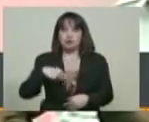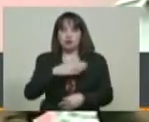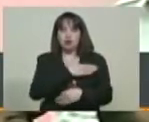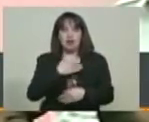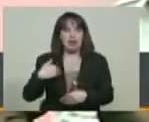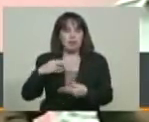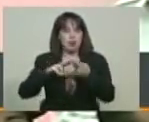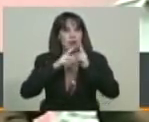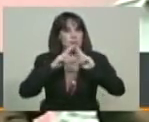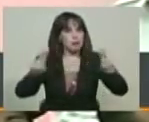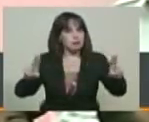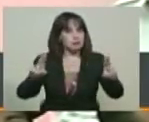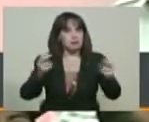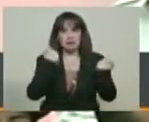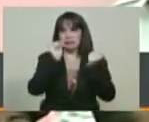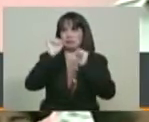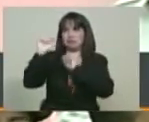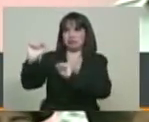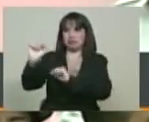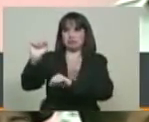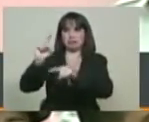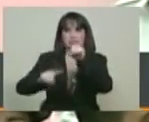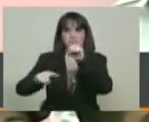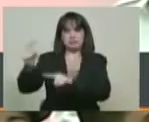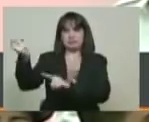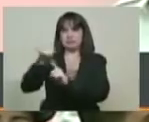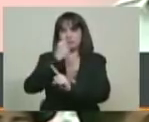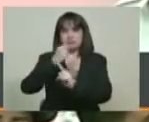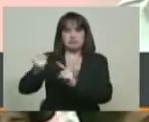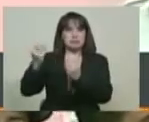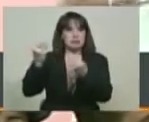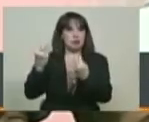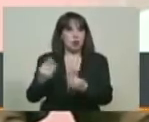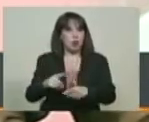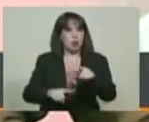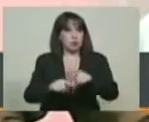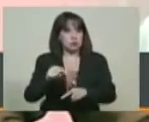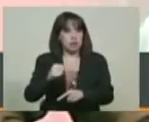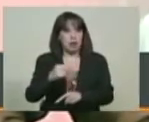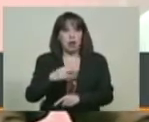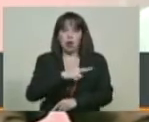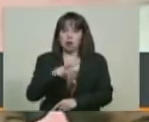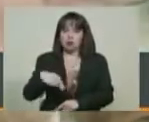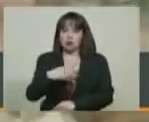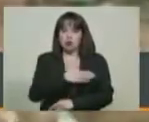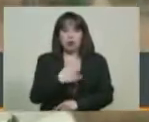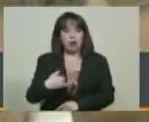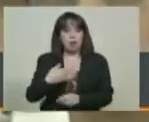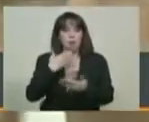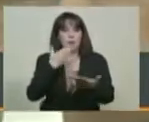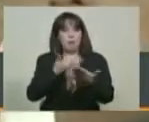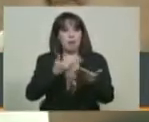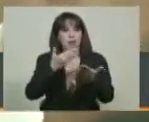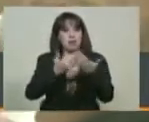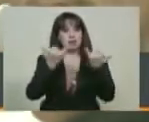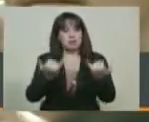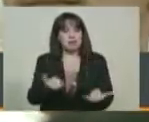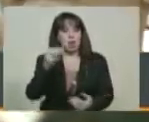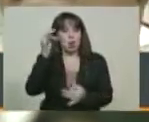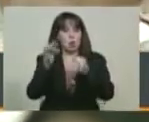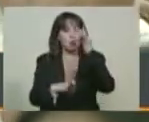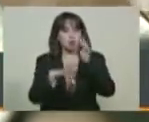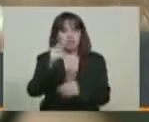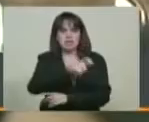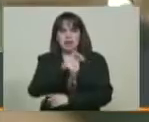paz, presidente. Nosotros queremos de esta manera pedir justicia, justicia para los que se atrevieron